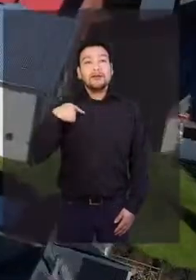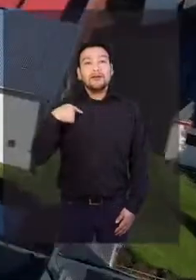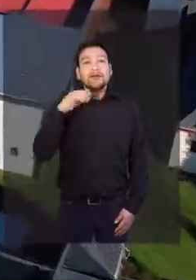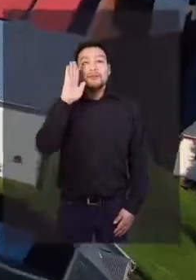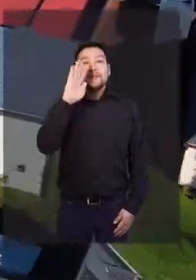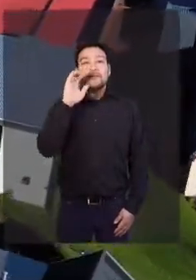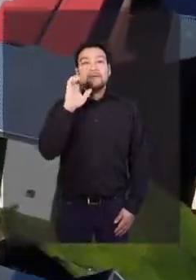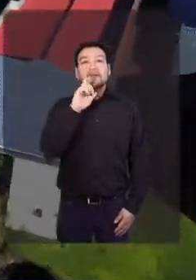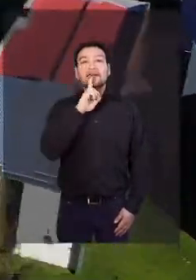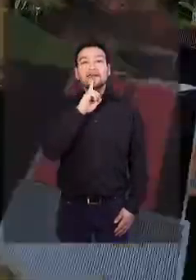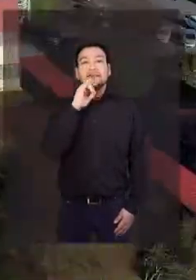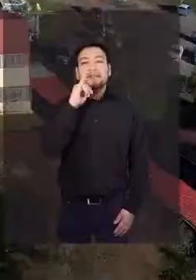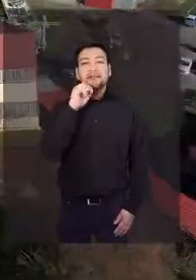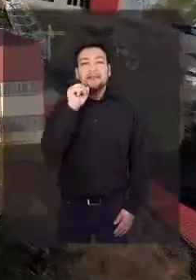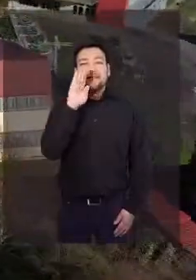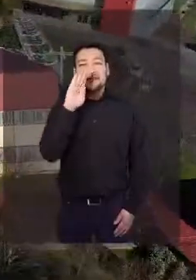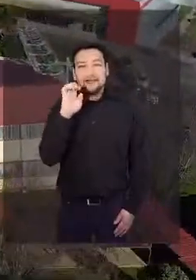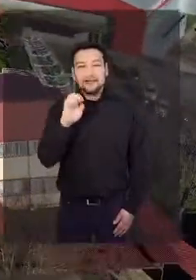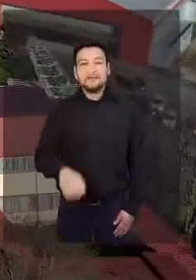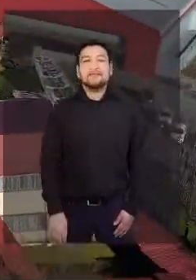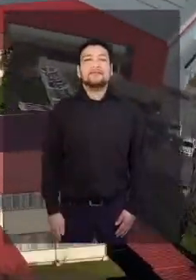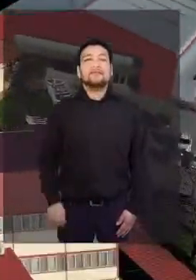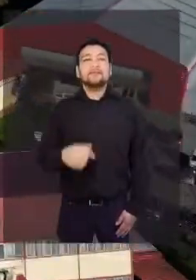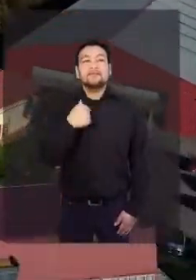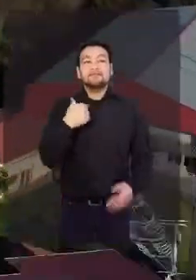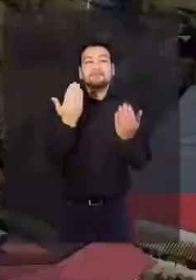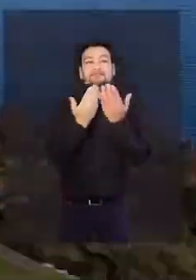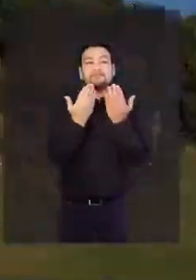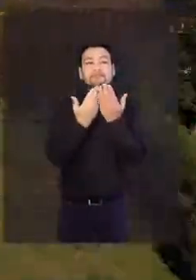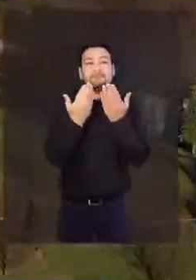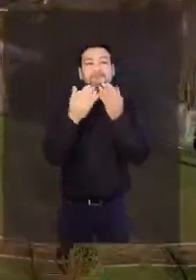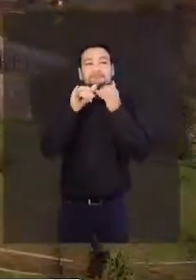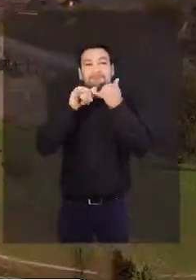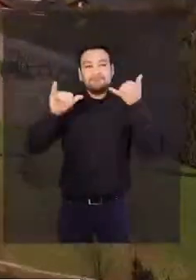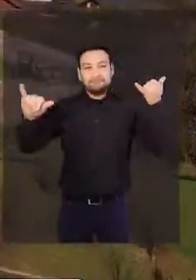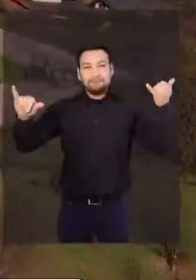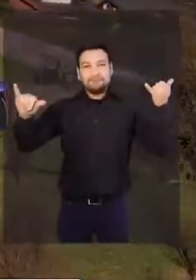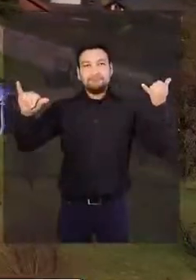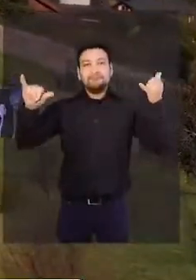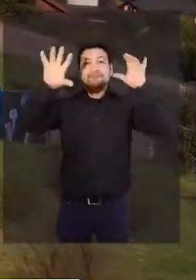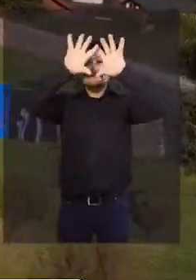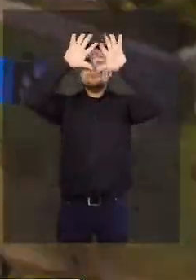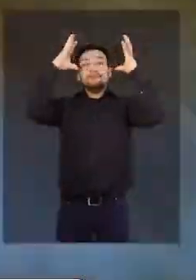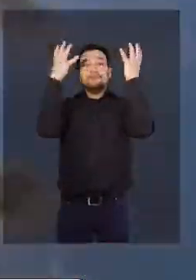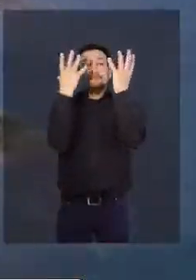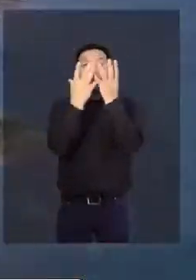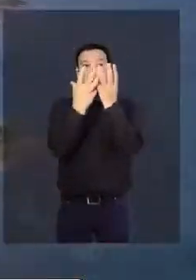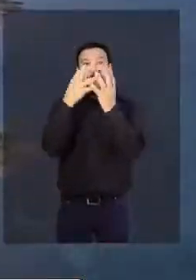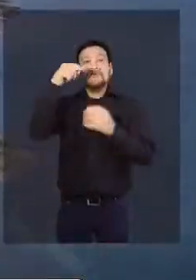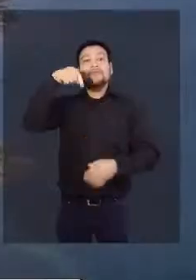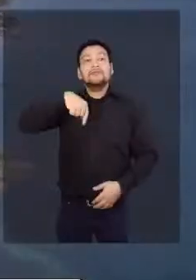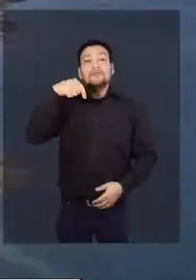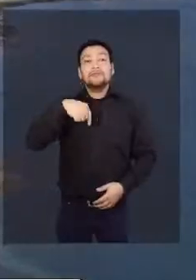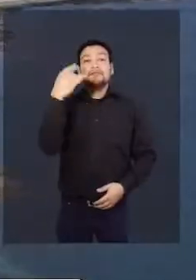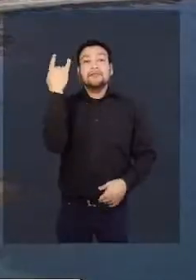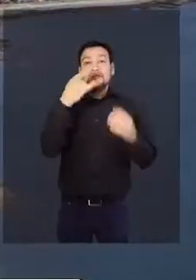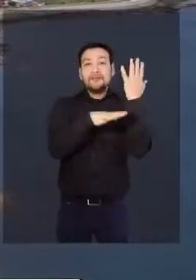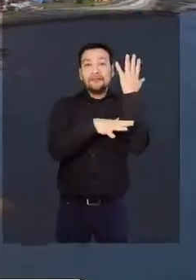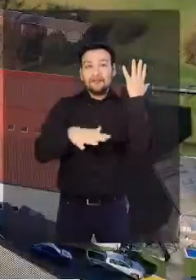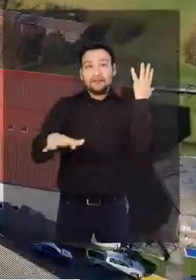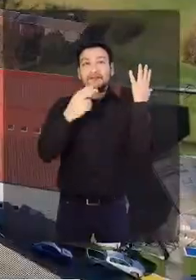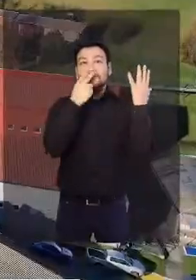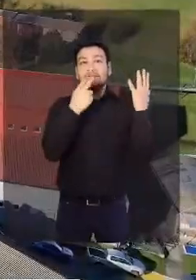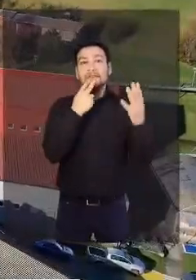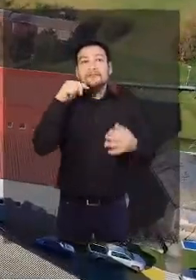Bienvenidos a la Universidad Austral de Chile, sede Puerto Montt, ubicada en el inicio de la carretera austral y una de